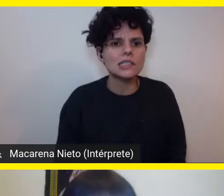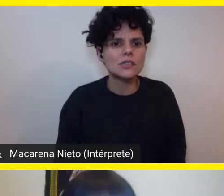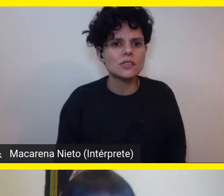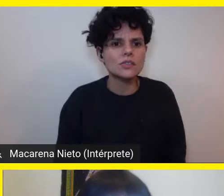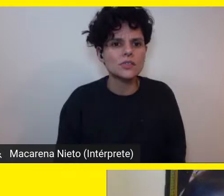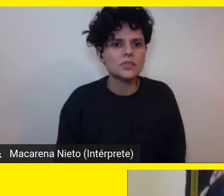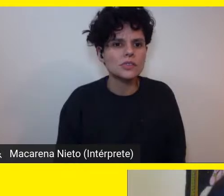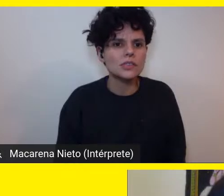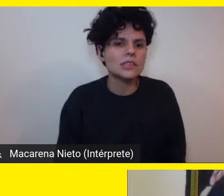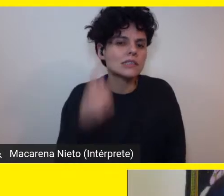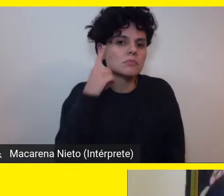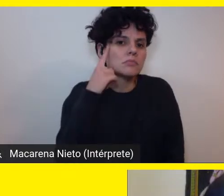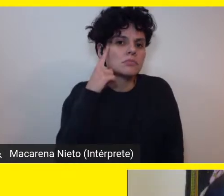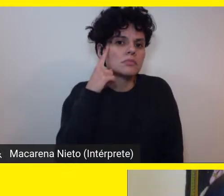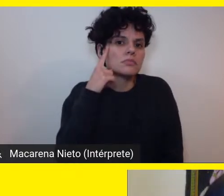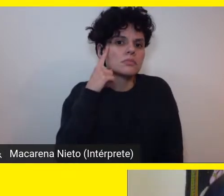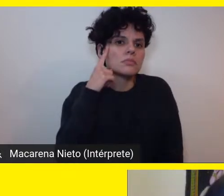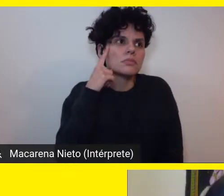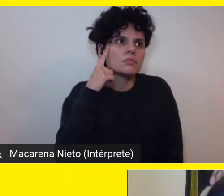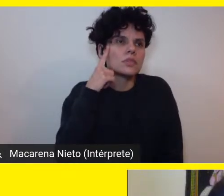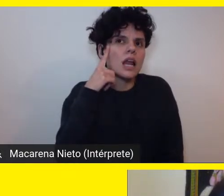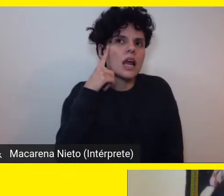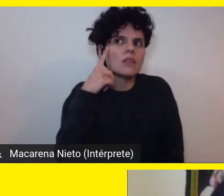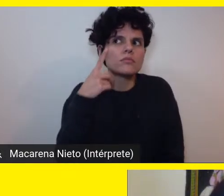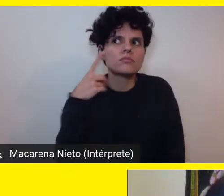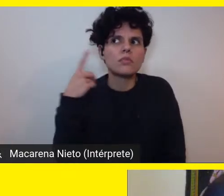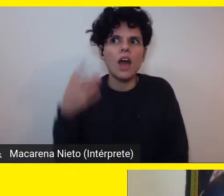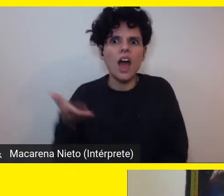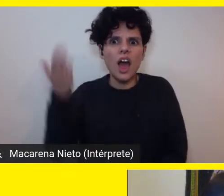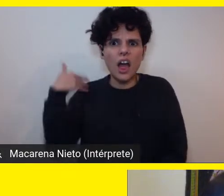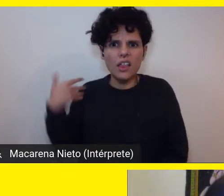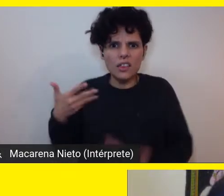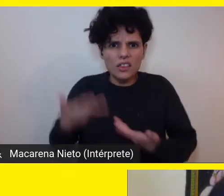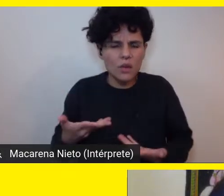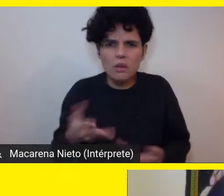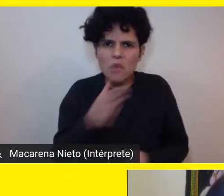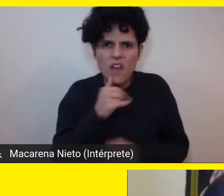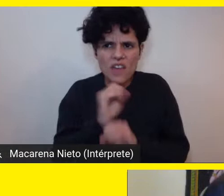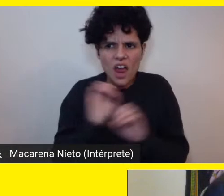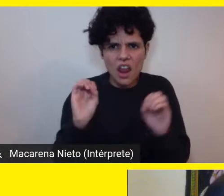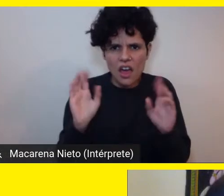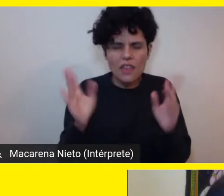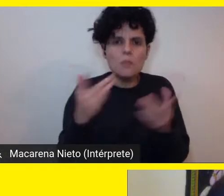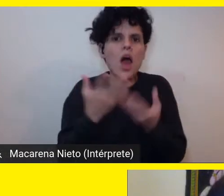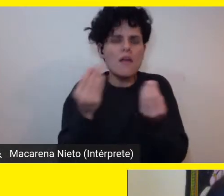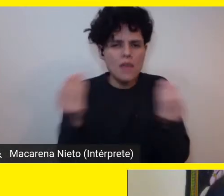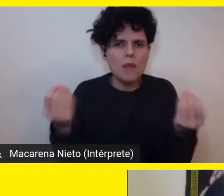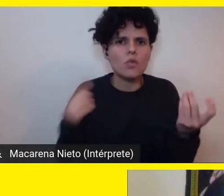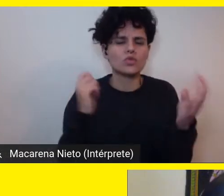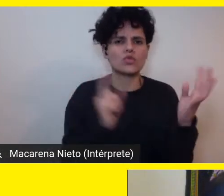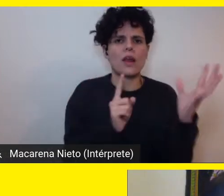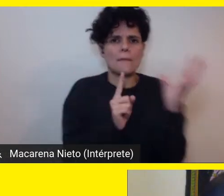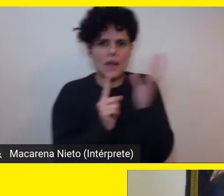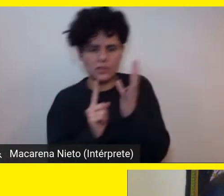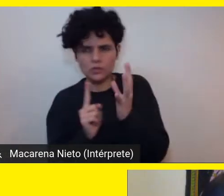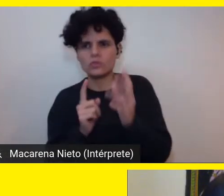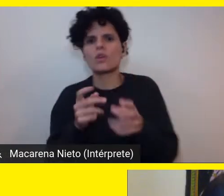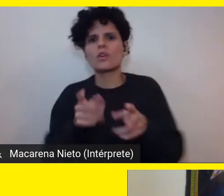impugnación popular, tanto ayer como hoy. O sea, hemos tenido casos de represión, de violación sistemática a los derechos